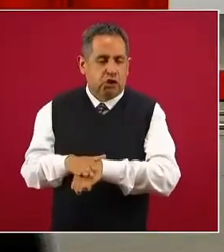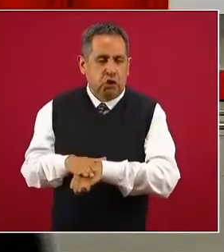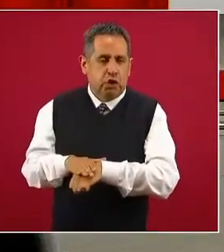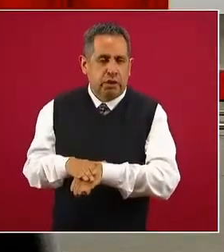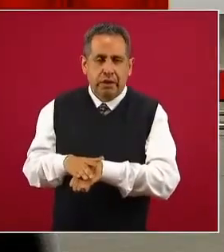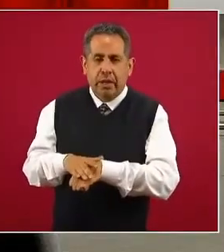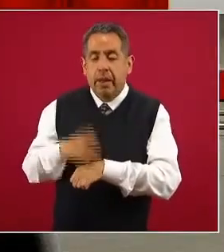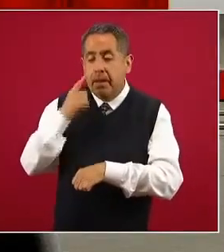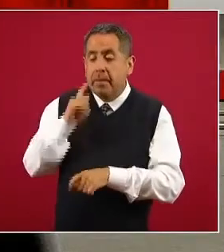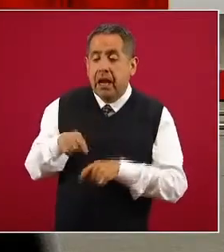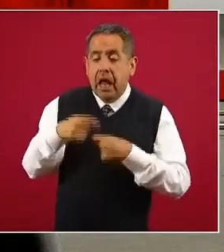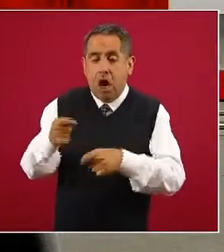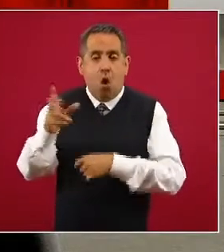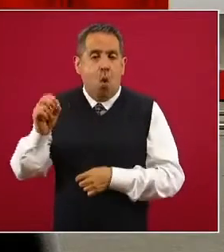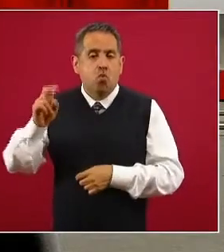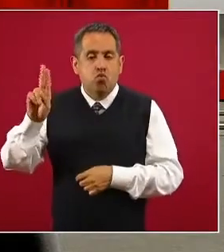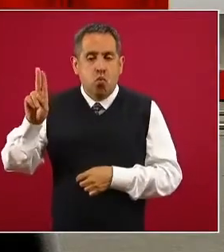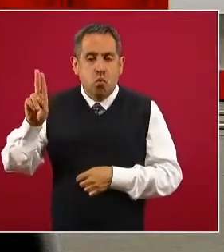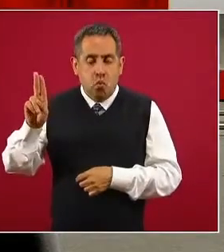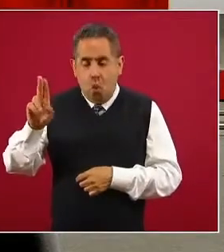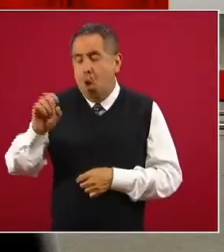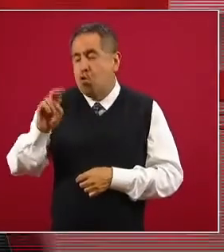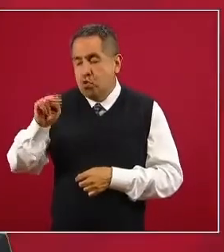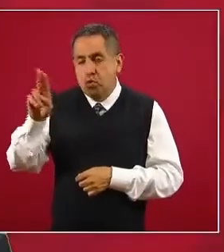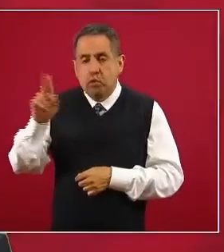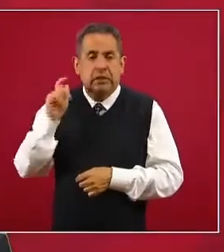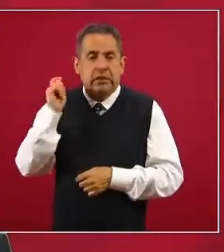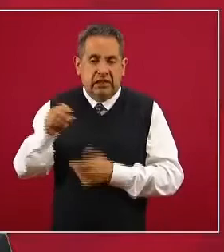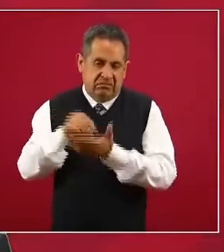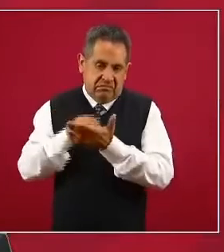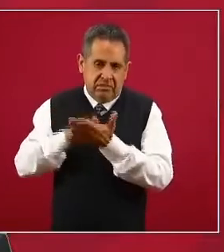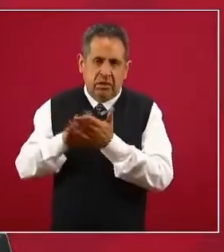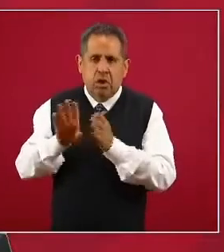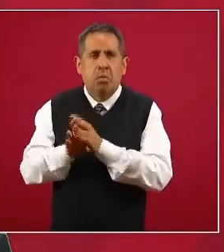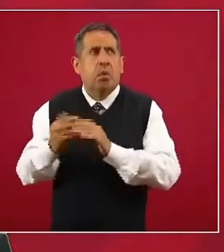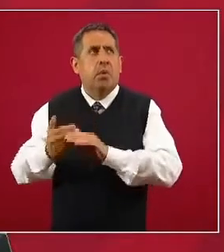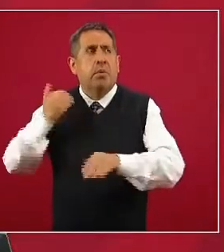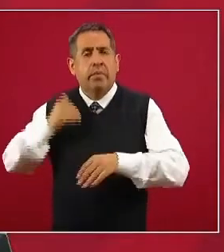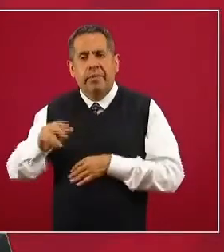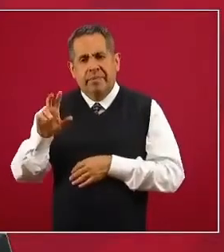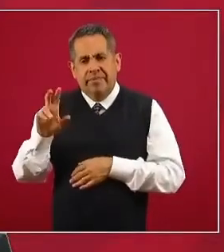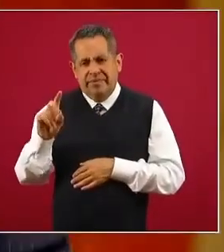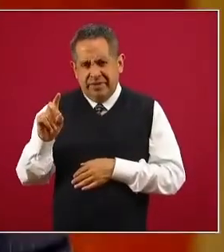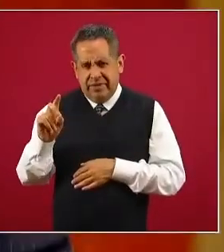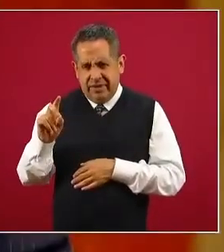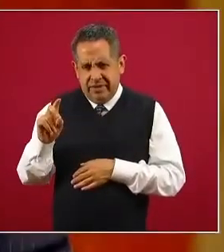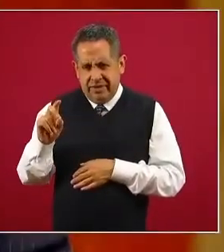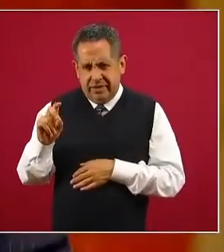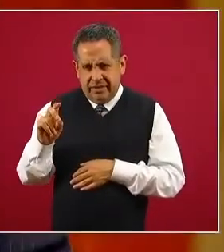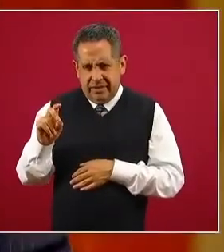Precalificación de las Naciones Unidas. Esto se estableció hace cerca